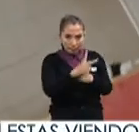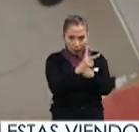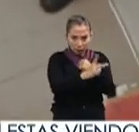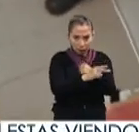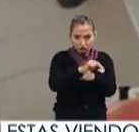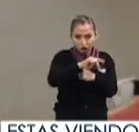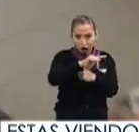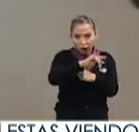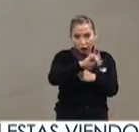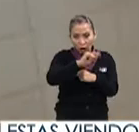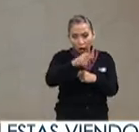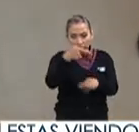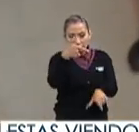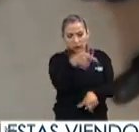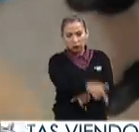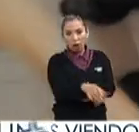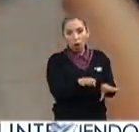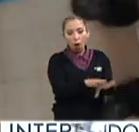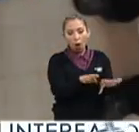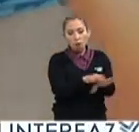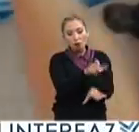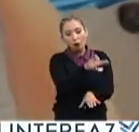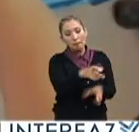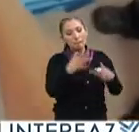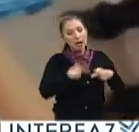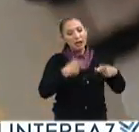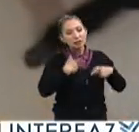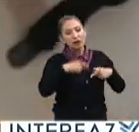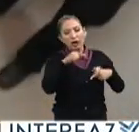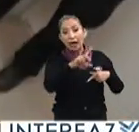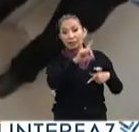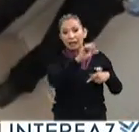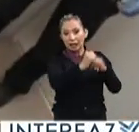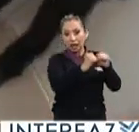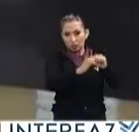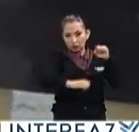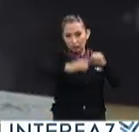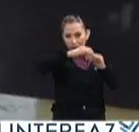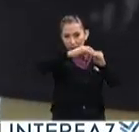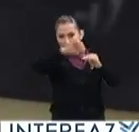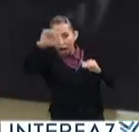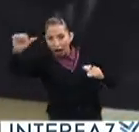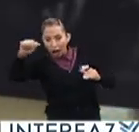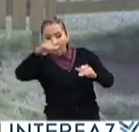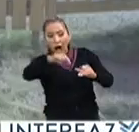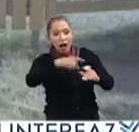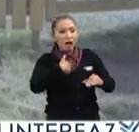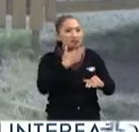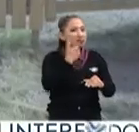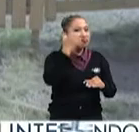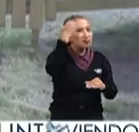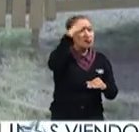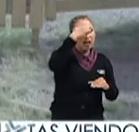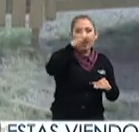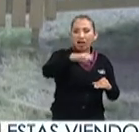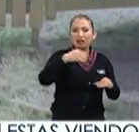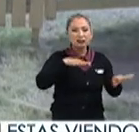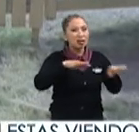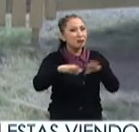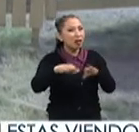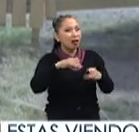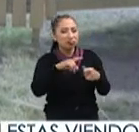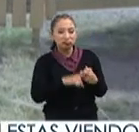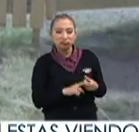países nórdicos está identificado como una persona sobre los 30 años de edad, que tiene poca experiencia en el mercado